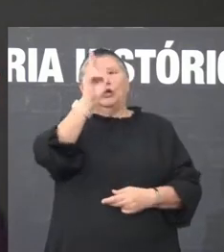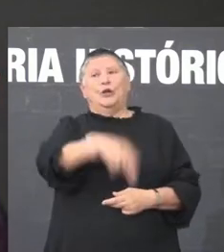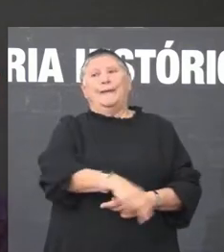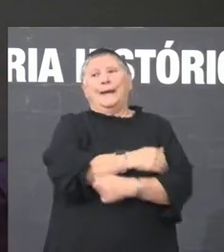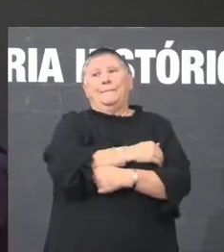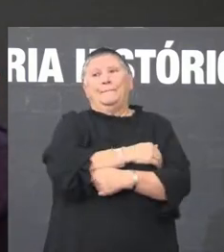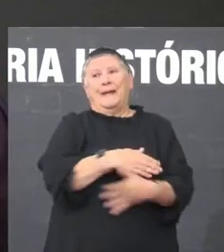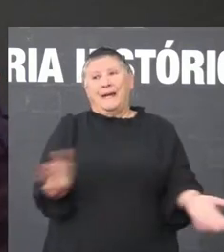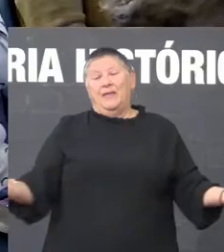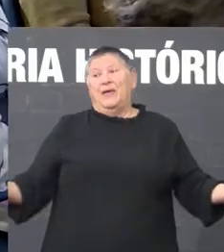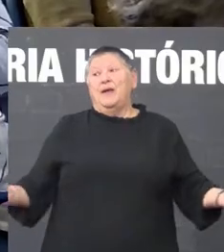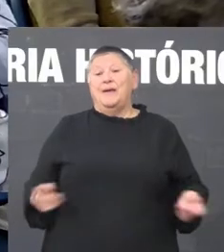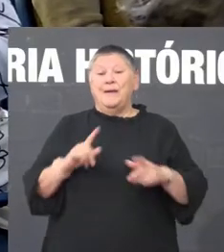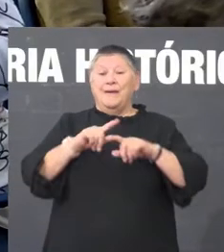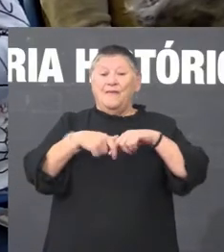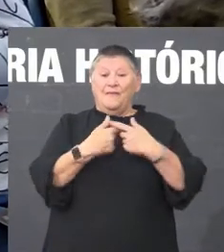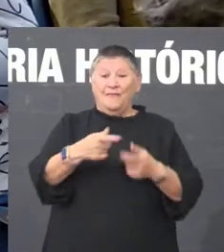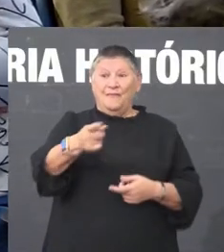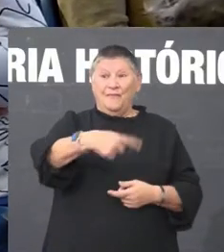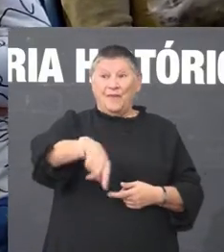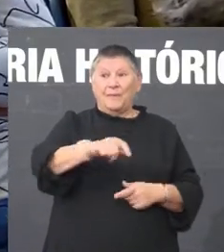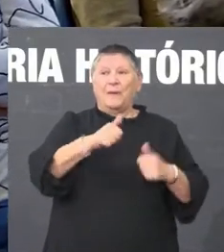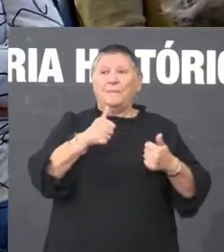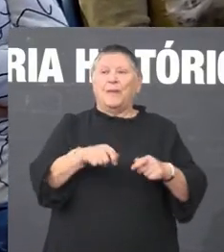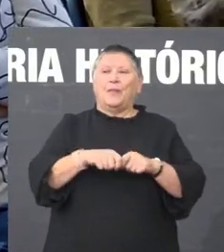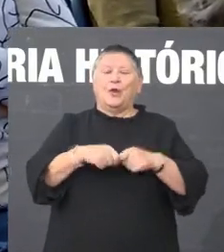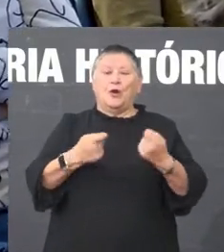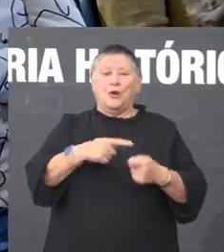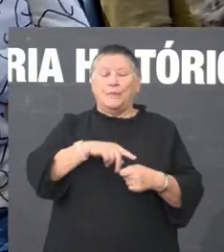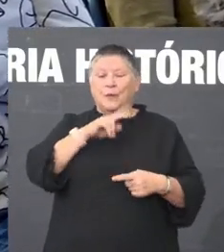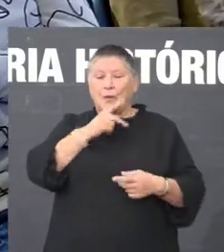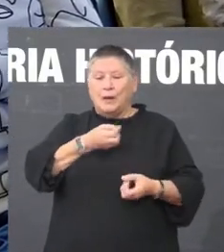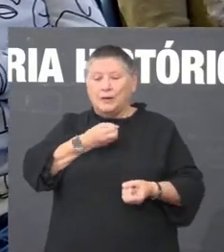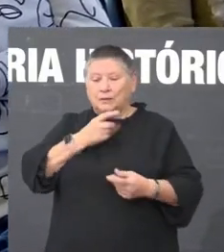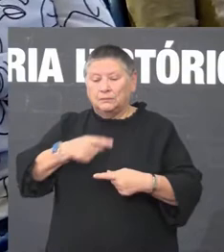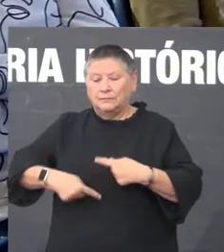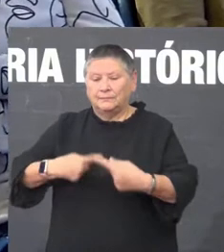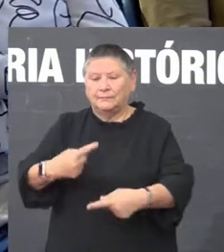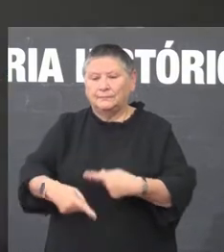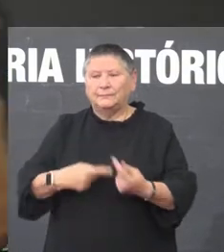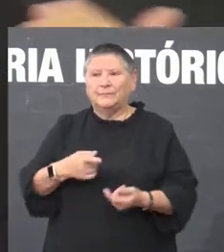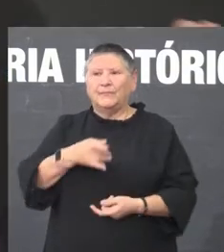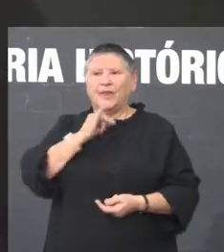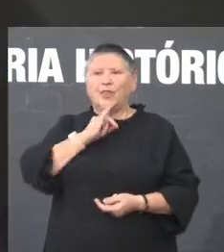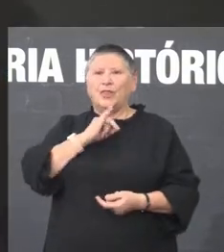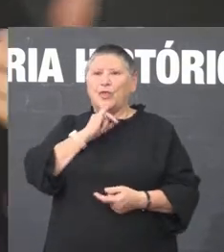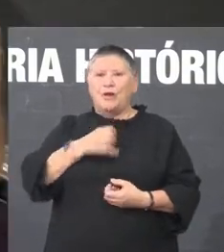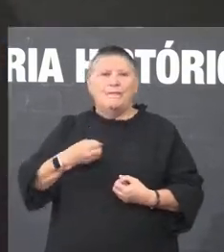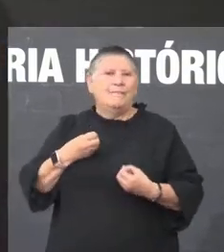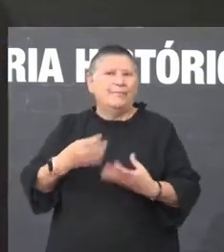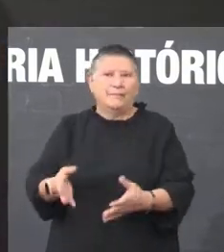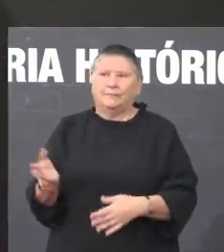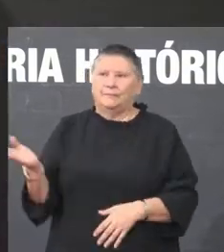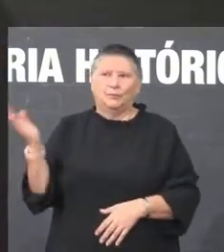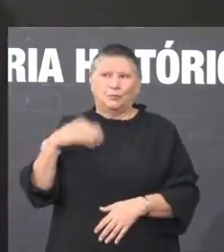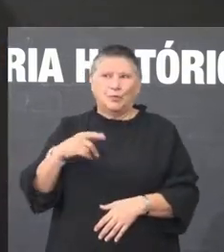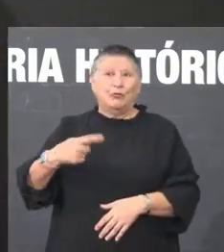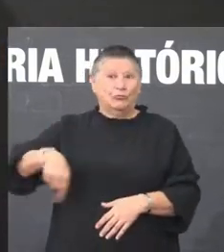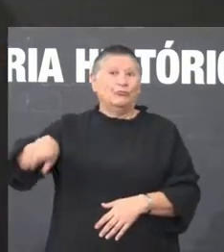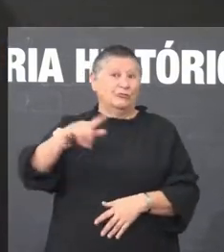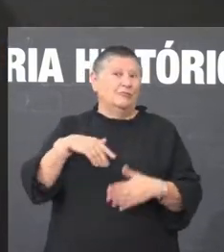familias comienzan a romper la transmisión del propio idioma dentro de sus casas. Y eso creo que lo hemos vivido todos,